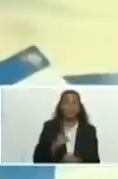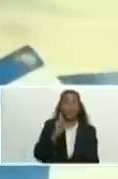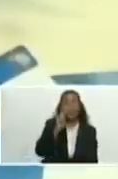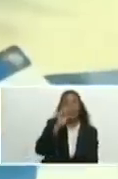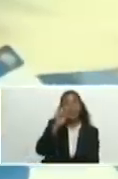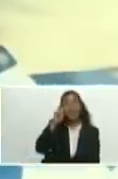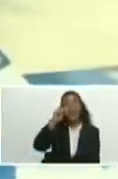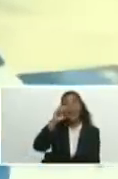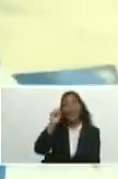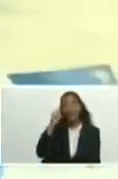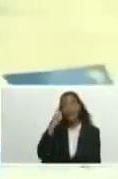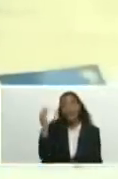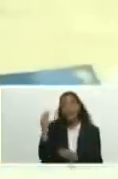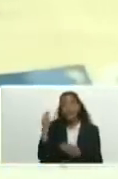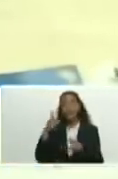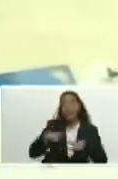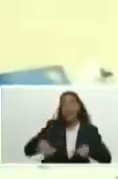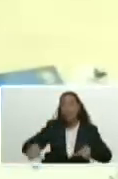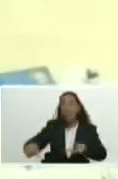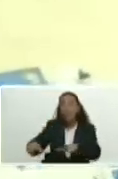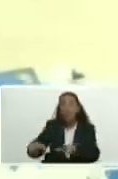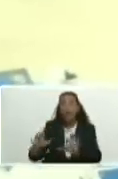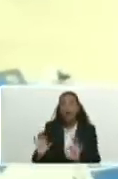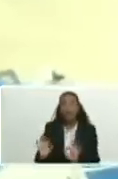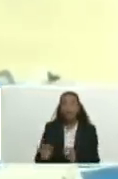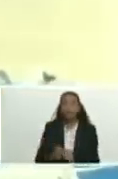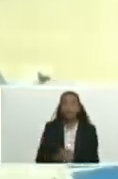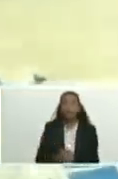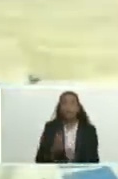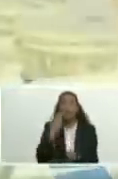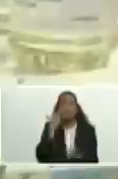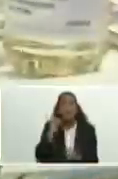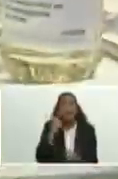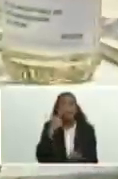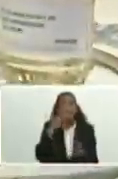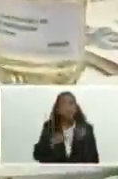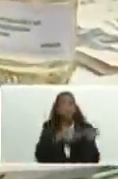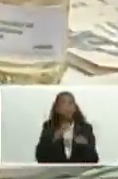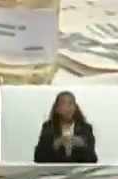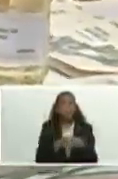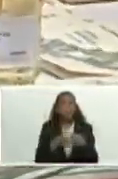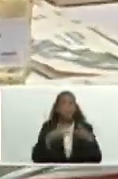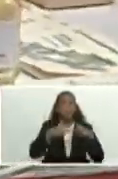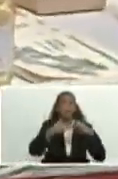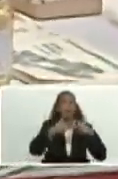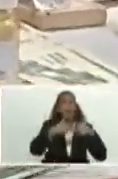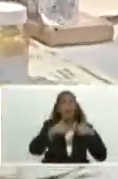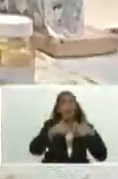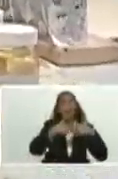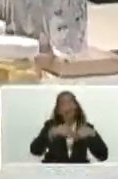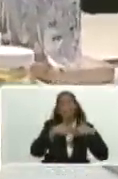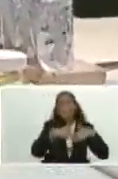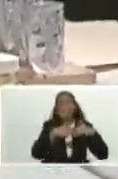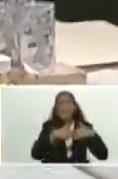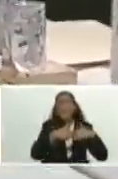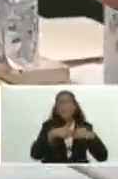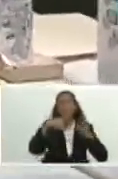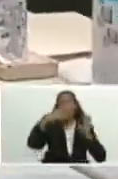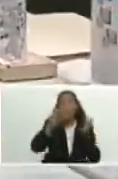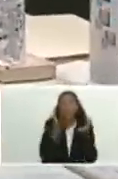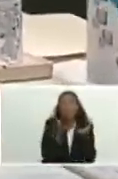de origen importado. ¿En qué consiste el termopozo, señor ¿Qué presidente? ¿Qué es esto que tenemos aquí? Eso es una herramienta que se utiliza en los procesos de